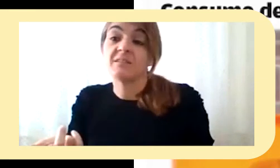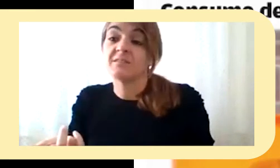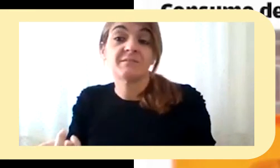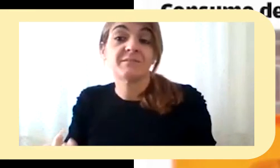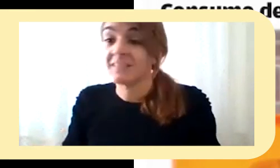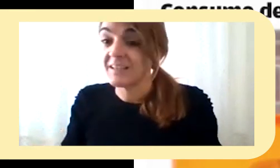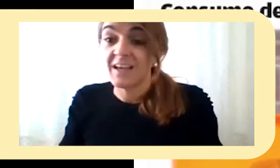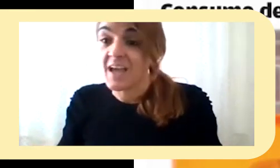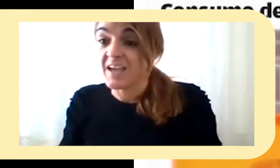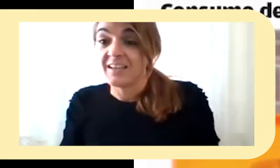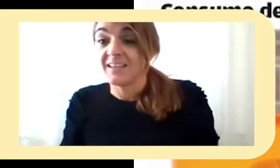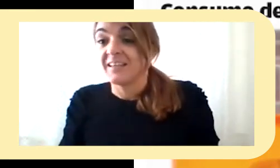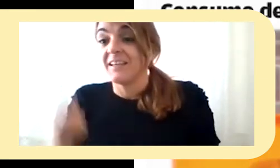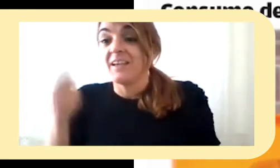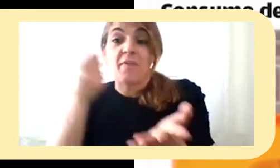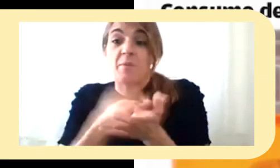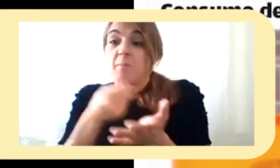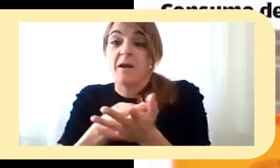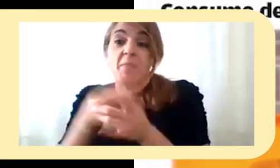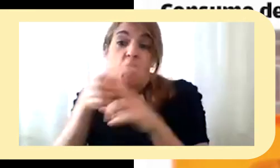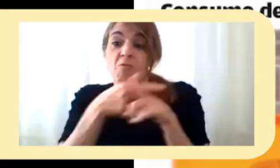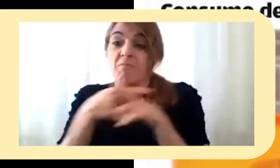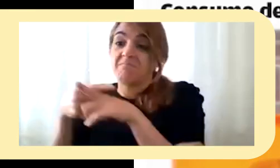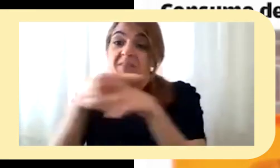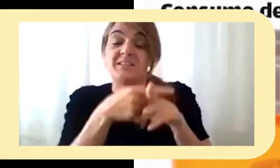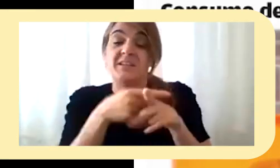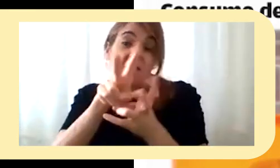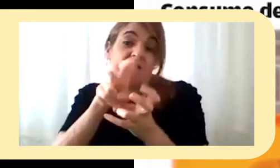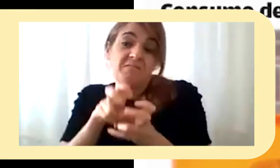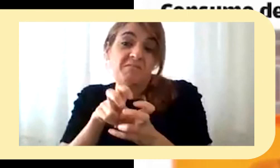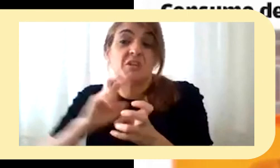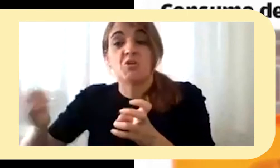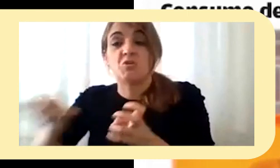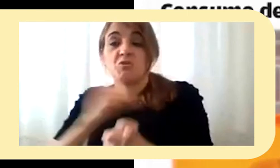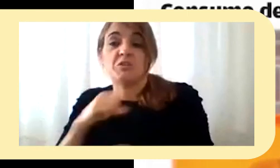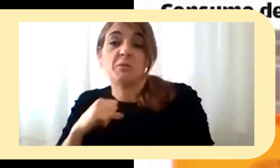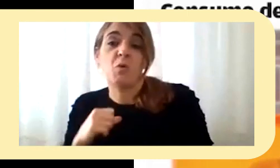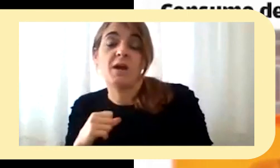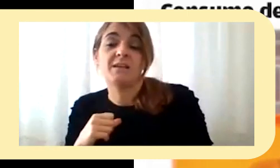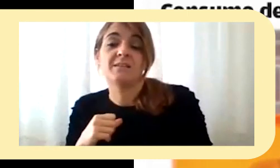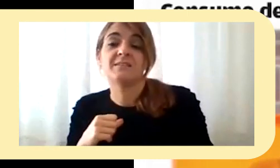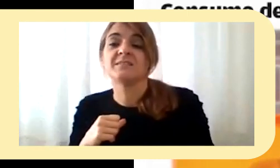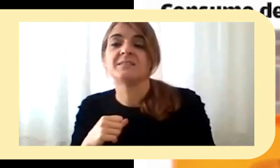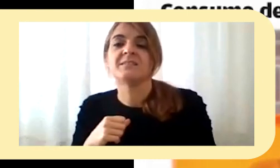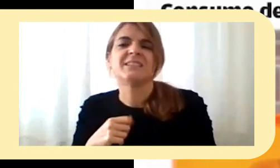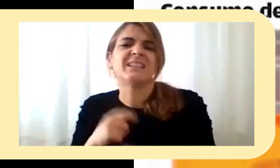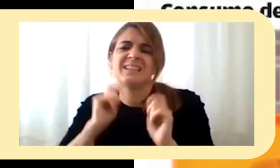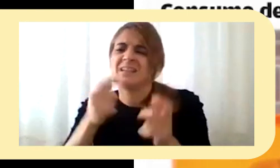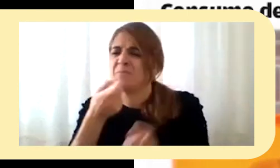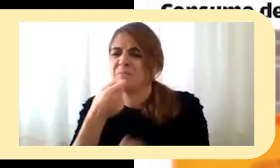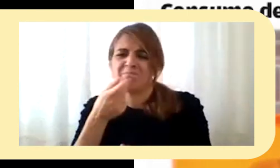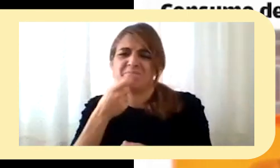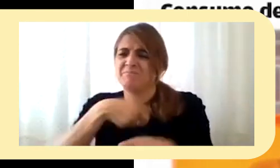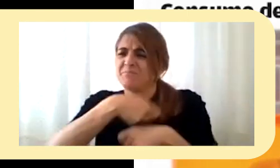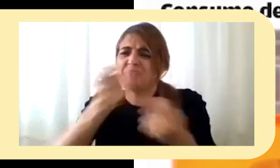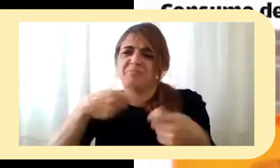lo pagamos entre todos, un tanto por ciento lo paga individualmente la paciente, pues recetamos y los